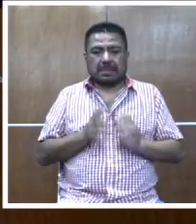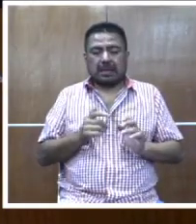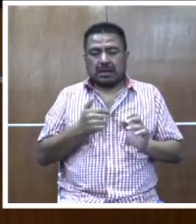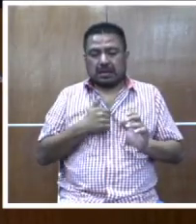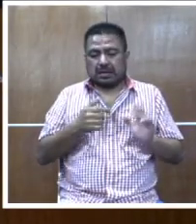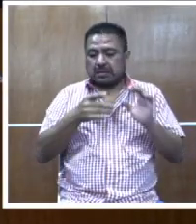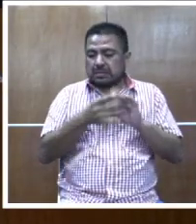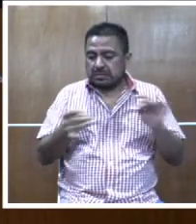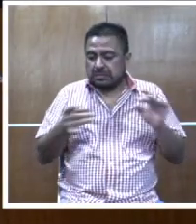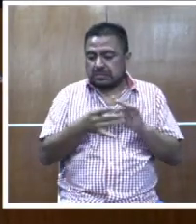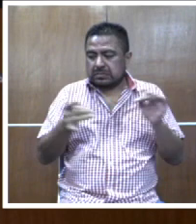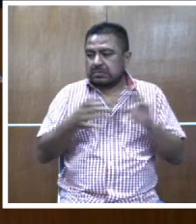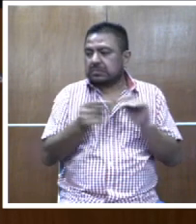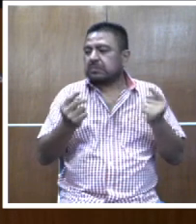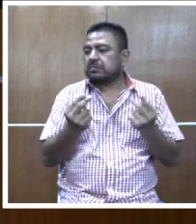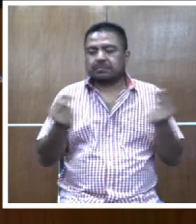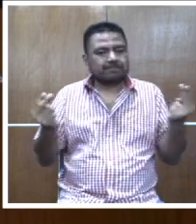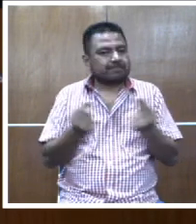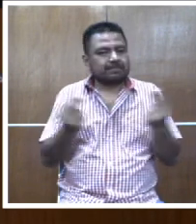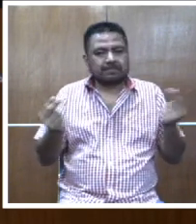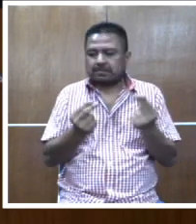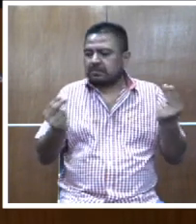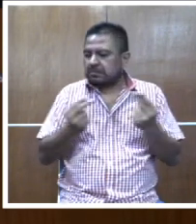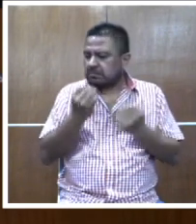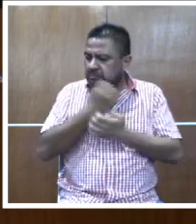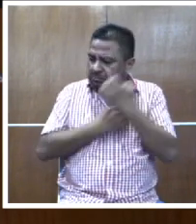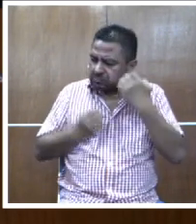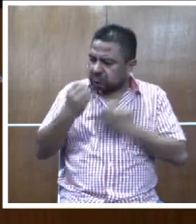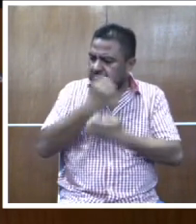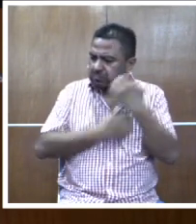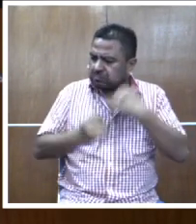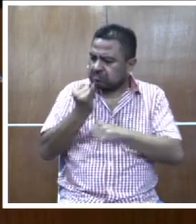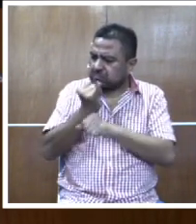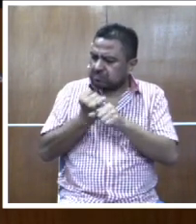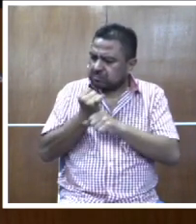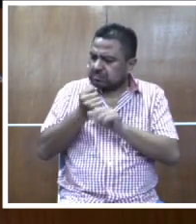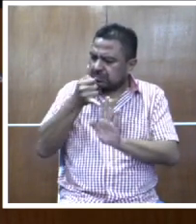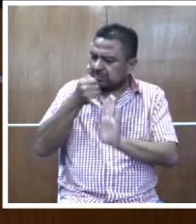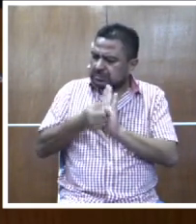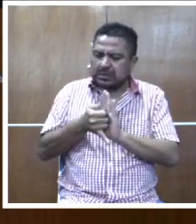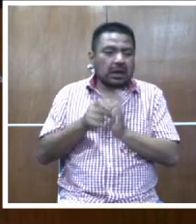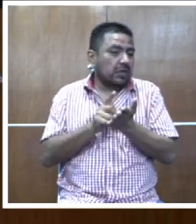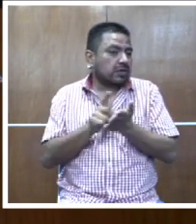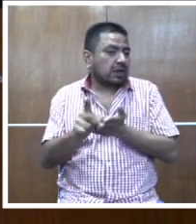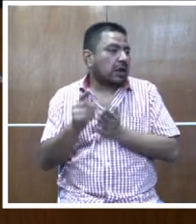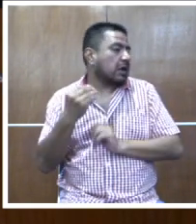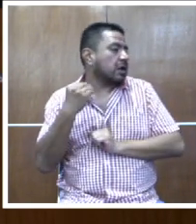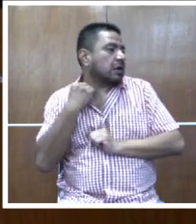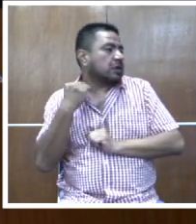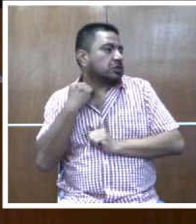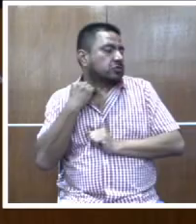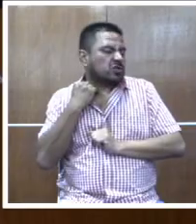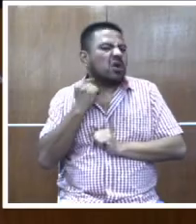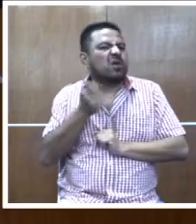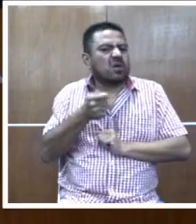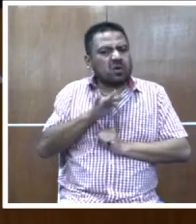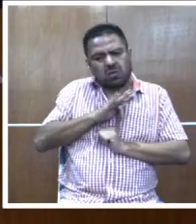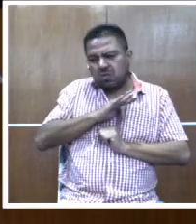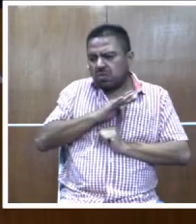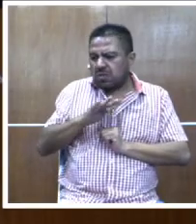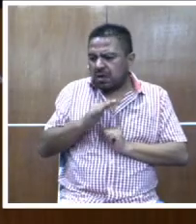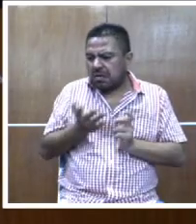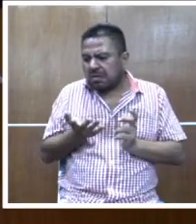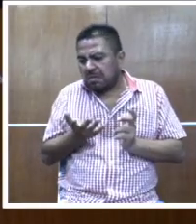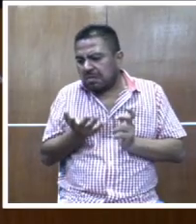anterior, es necesario hacer una valoración desde el derecho y la coercitividad que pudiera